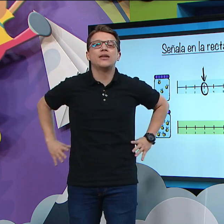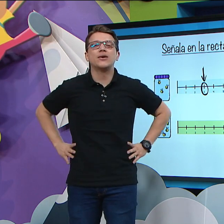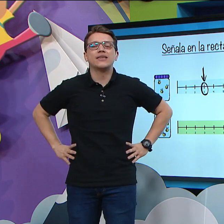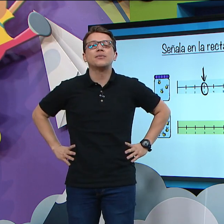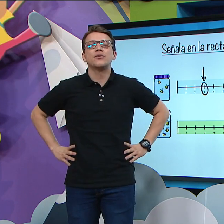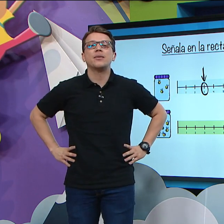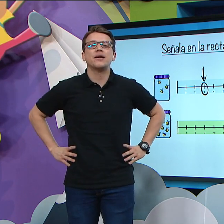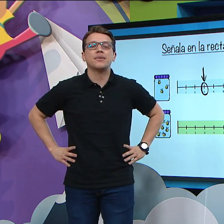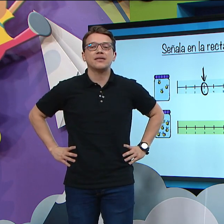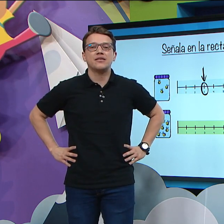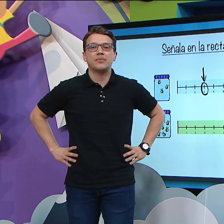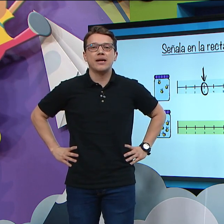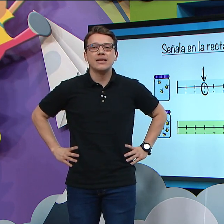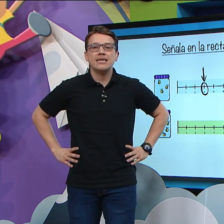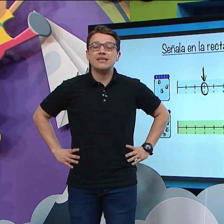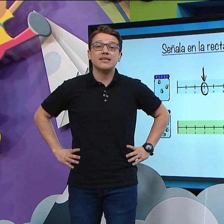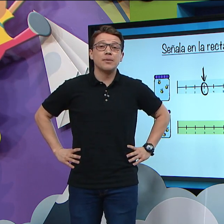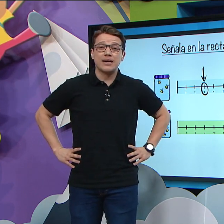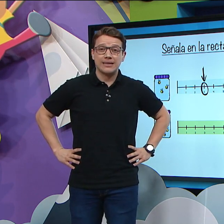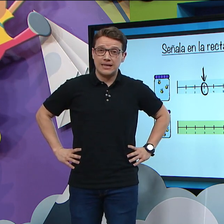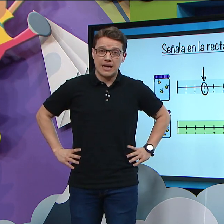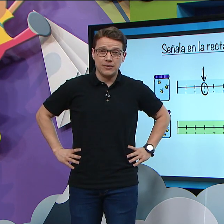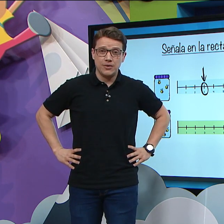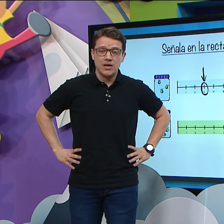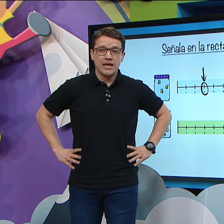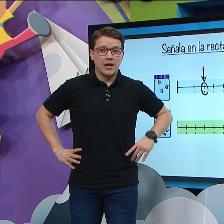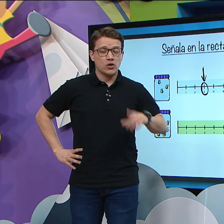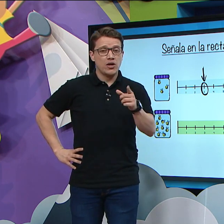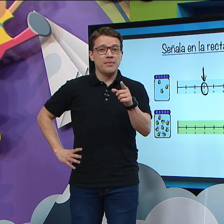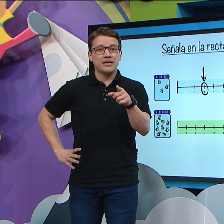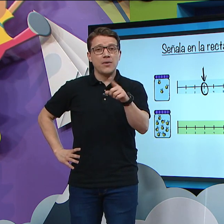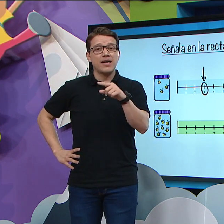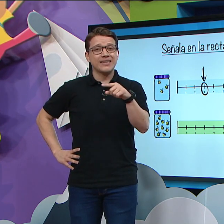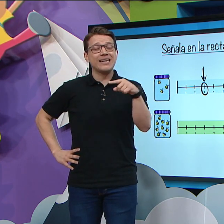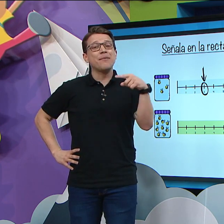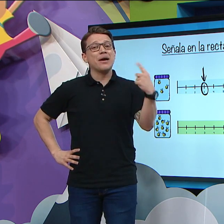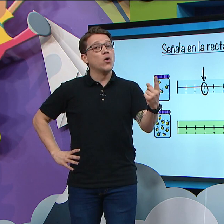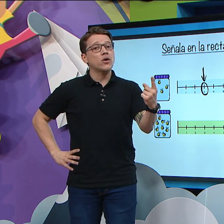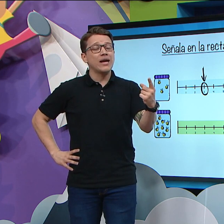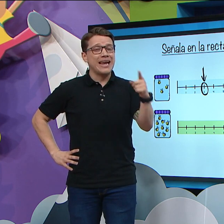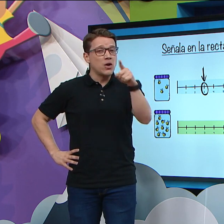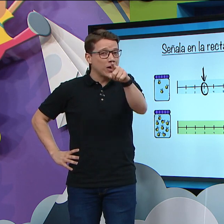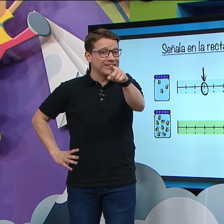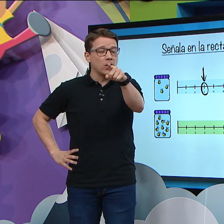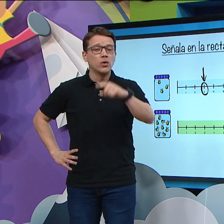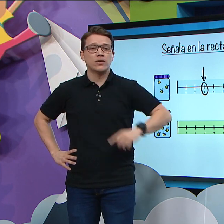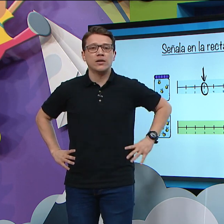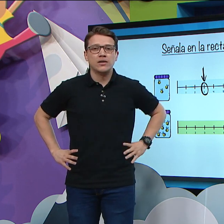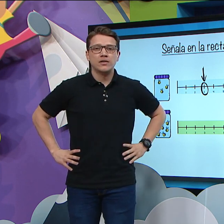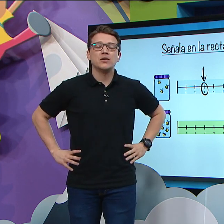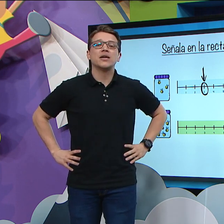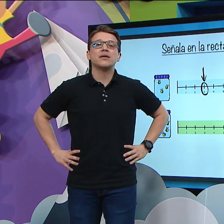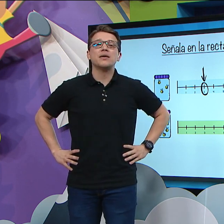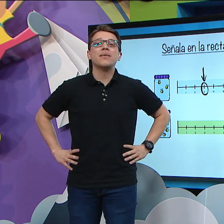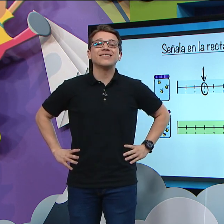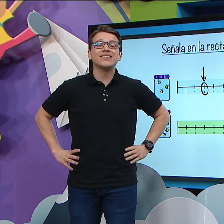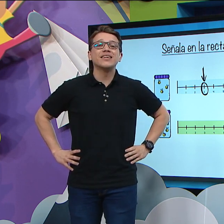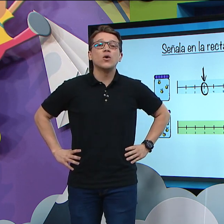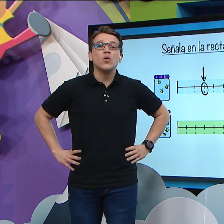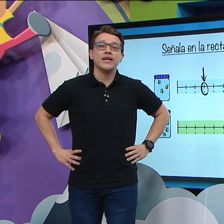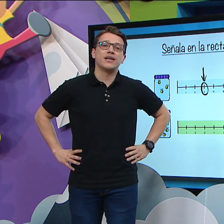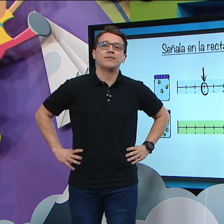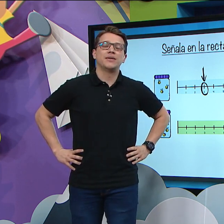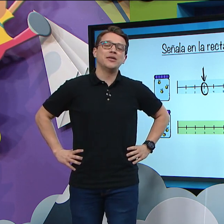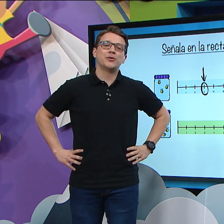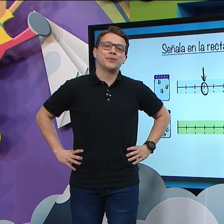del cielo. Gracias por llamar y participar. Y sigue practicando, que no solamente vas a ser la mejor en lo que te gusta, sino que también vas a